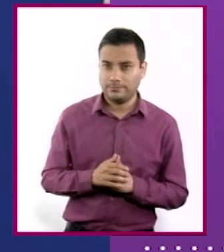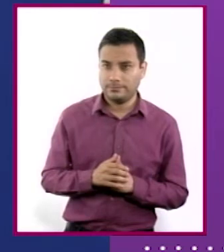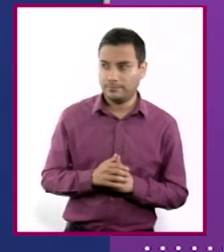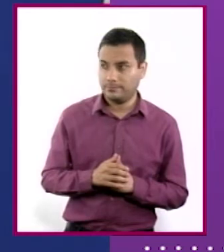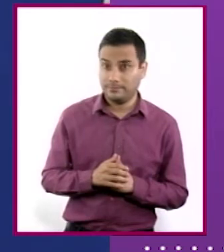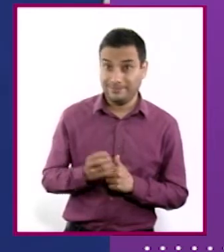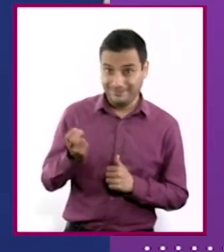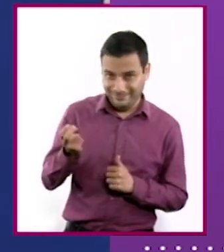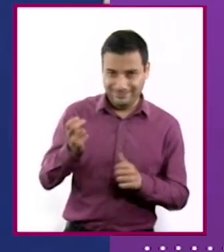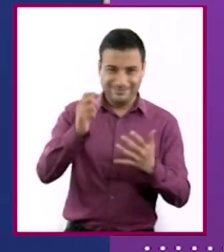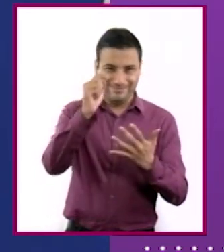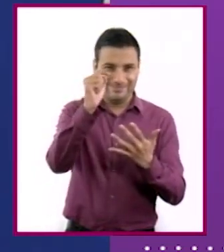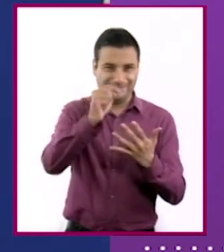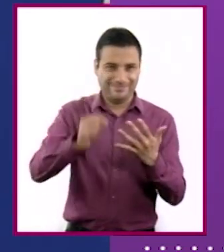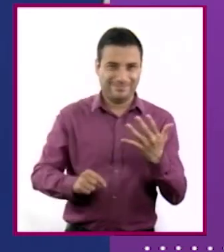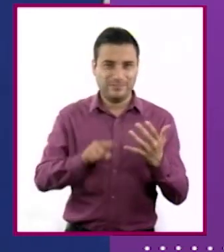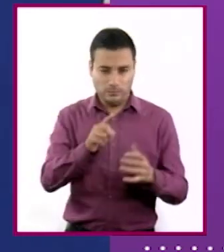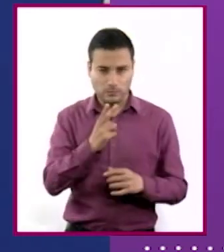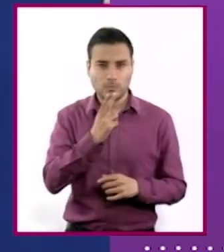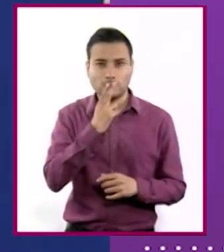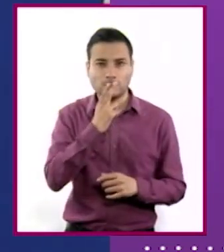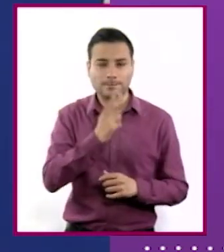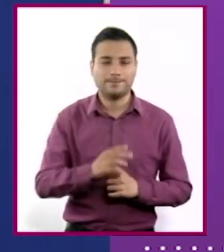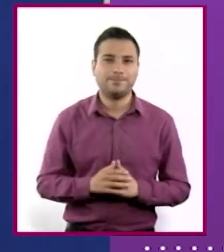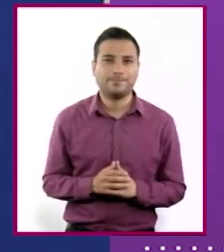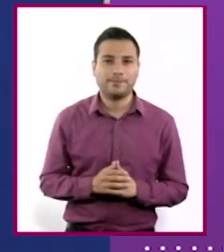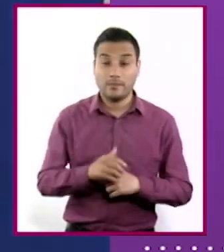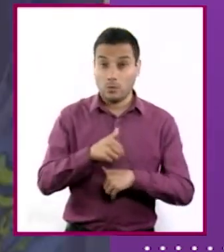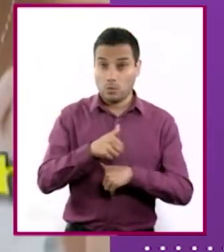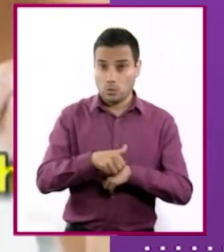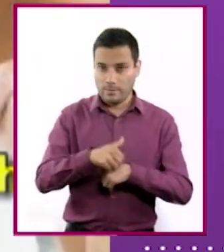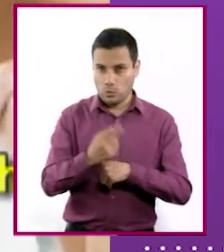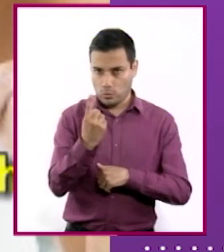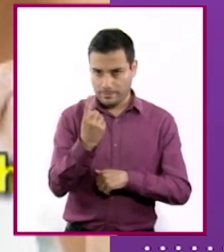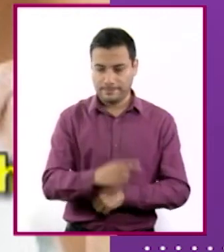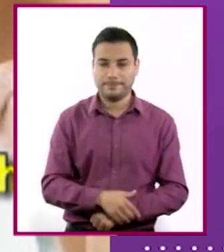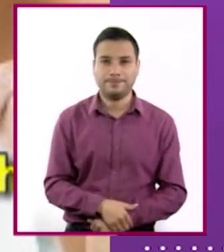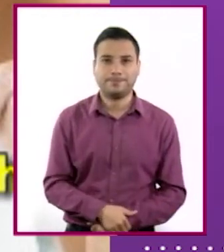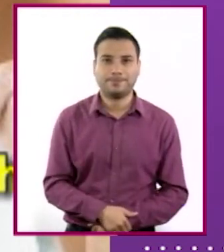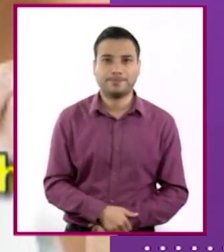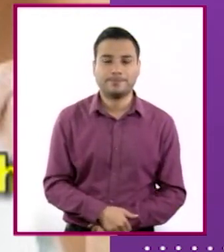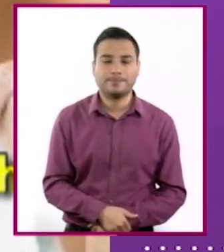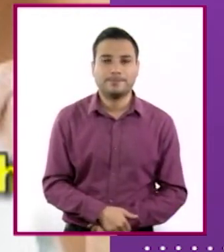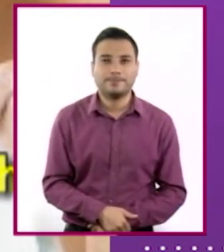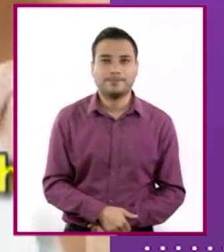y then. Number 1.